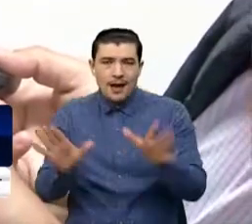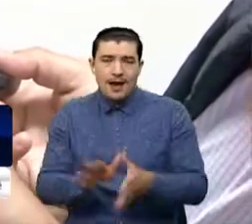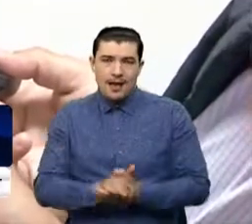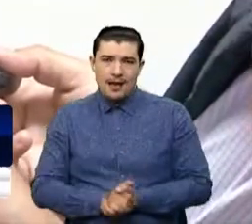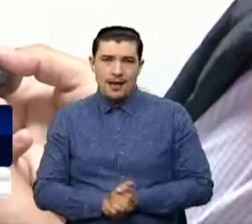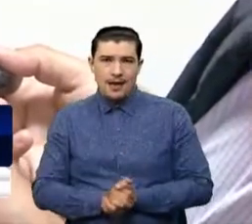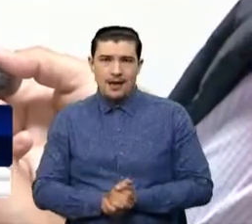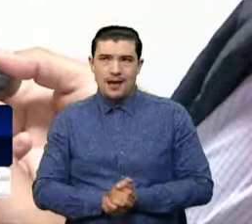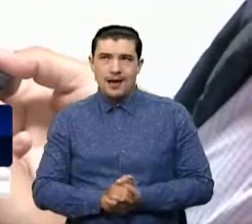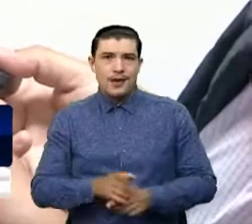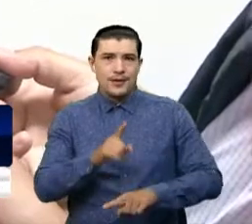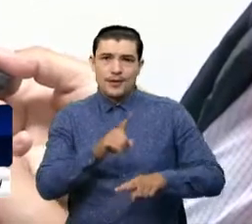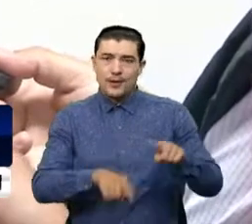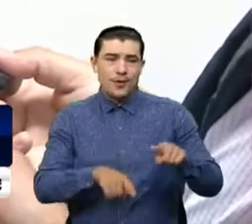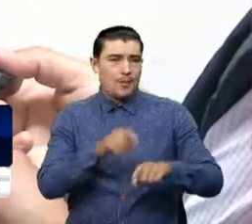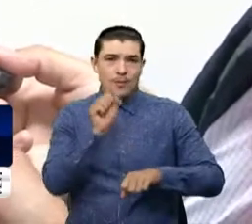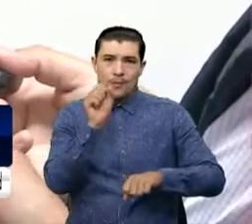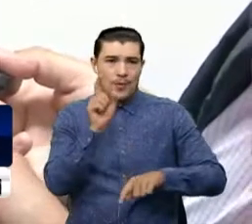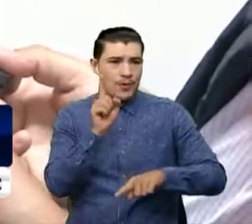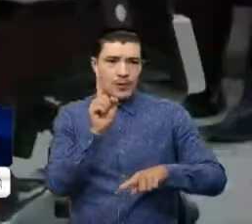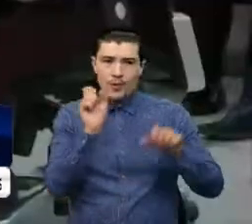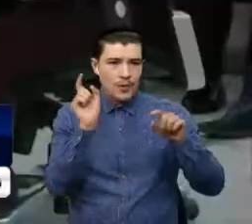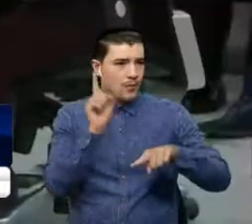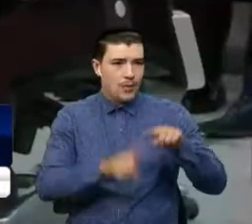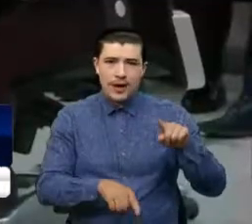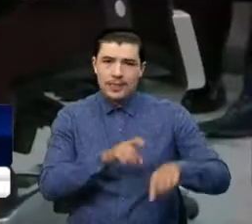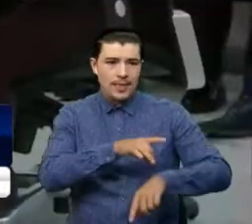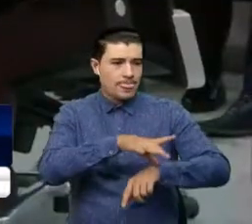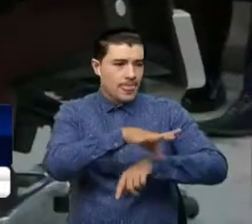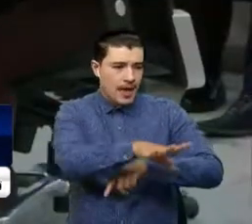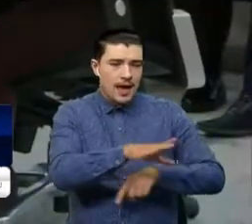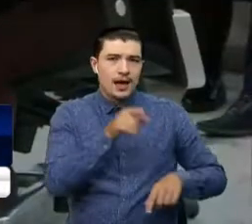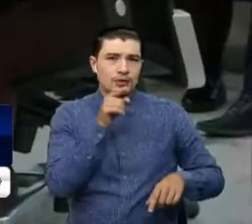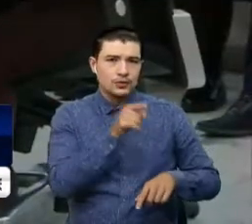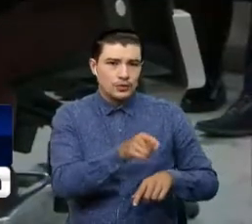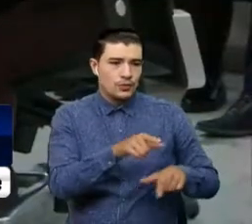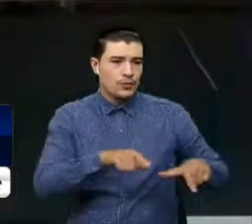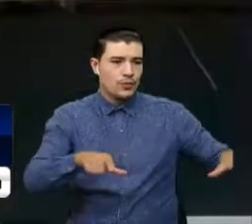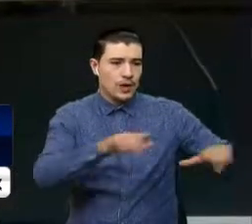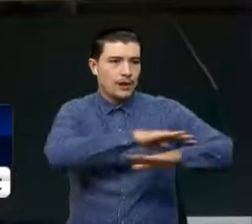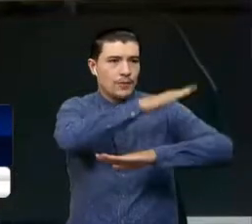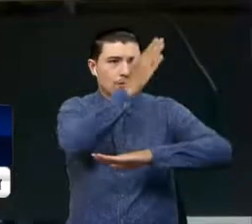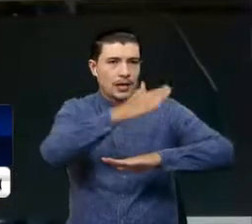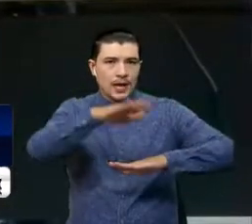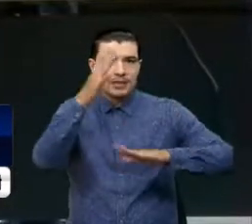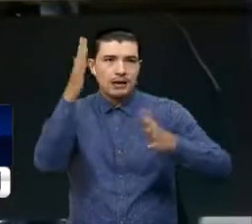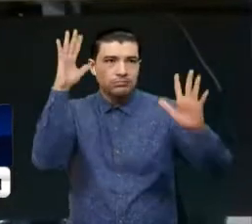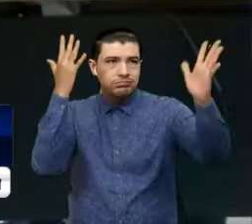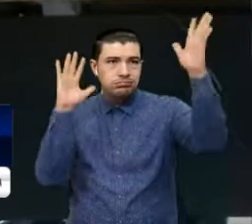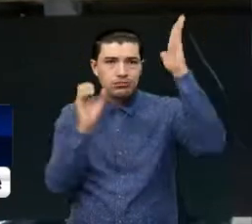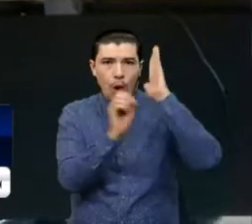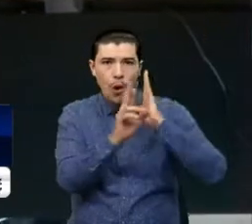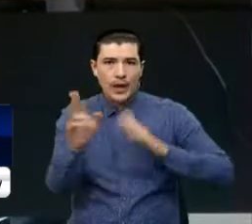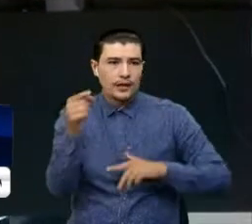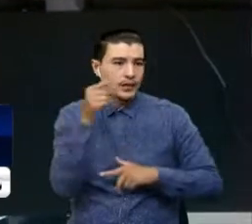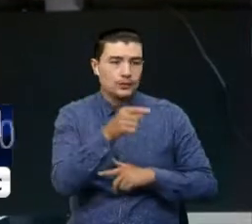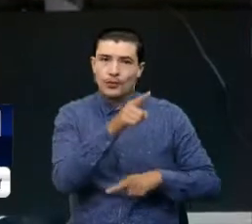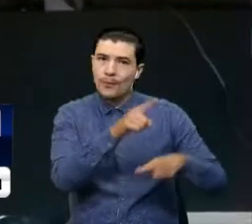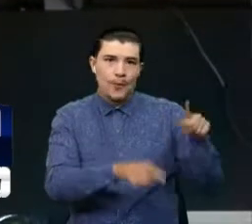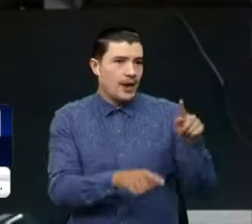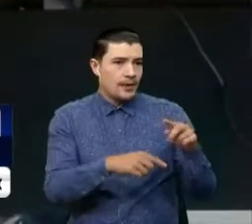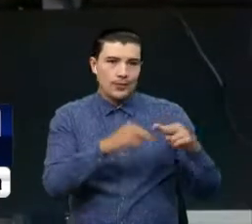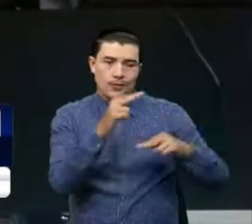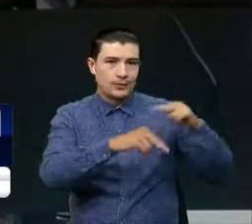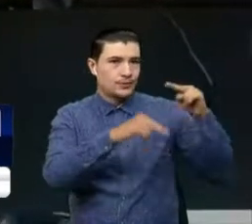puede permitir y no lo va a ser la intervención de los cerros orientales de ninguna forma o manera